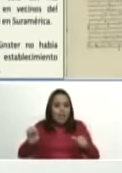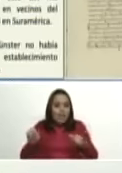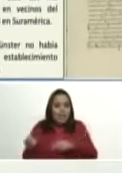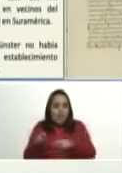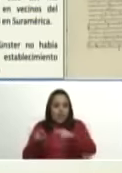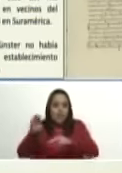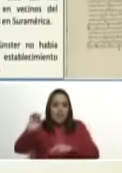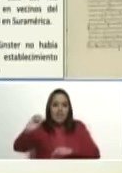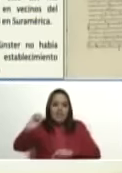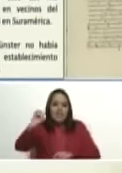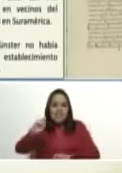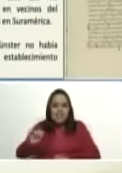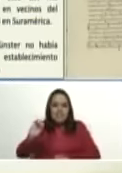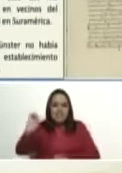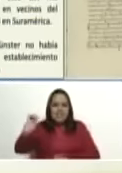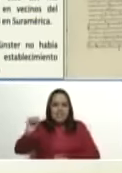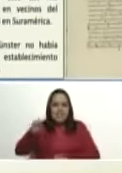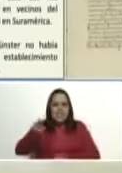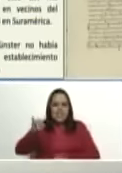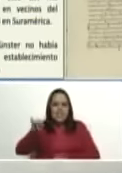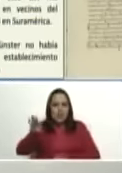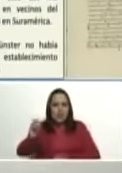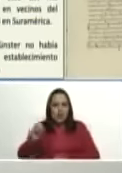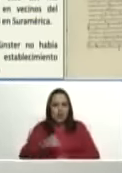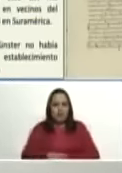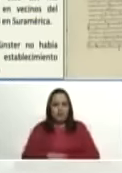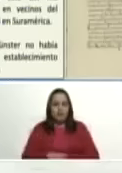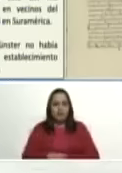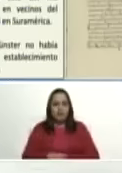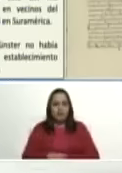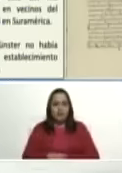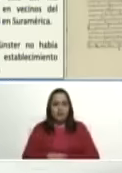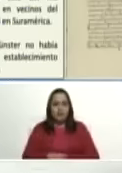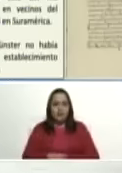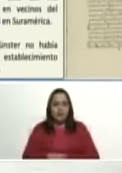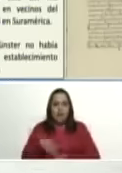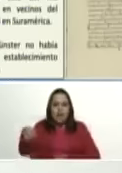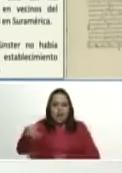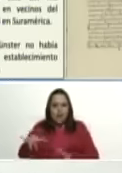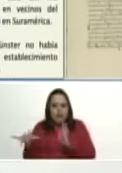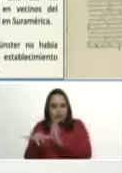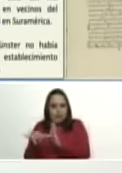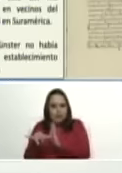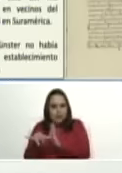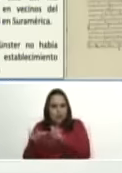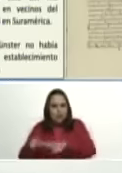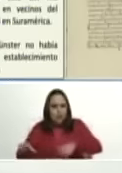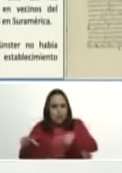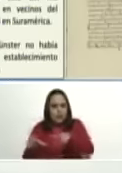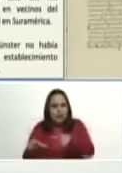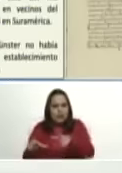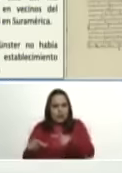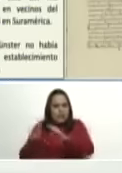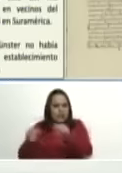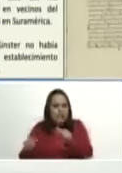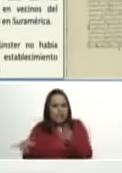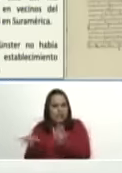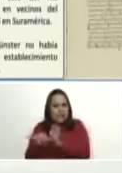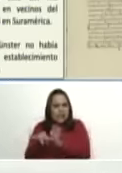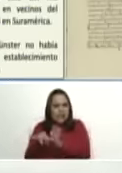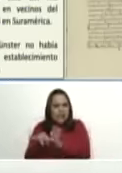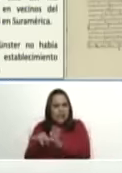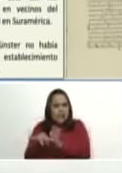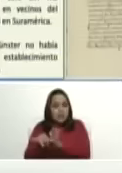Esequibo. Es decir, se convierten en vecinos del territorio contiguo del